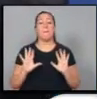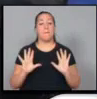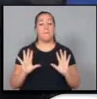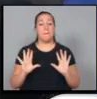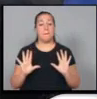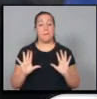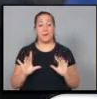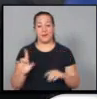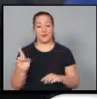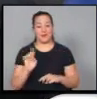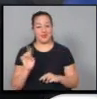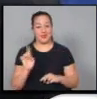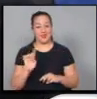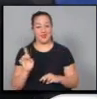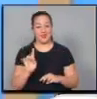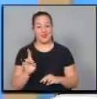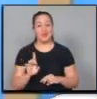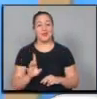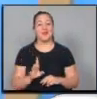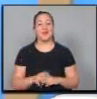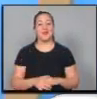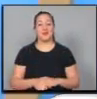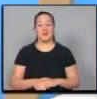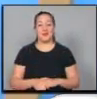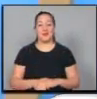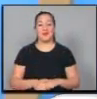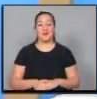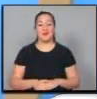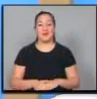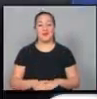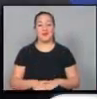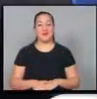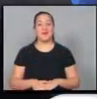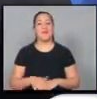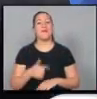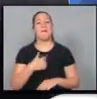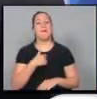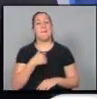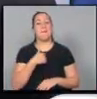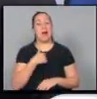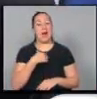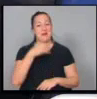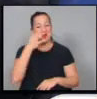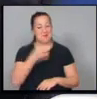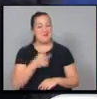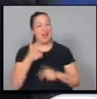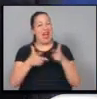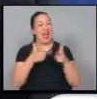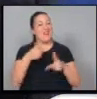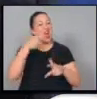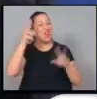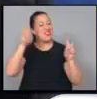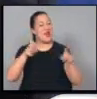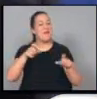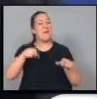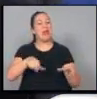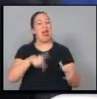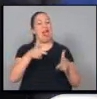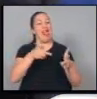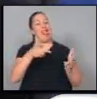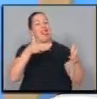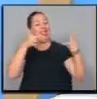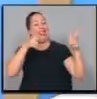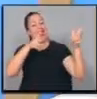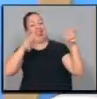lado, a pisar en el barro. No. Sí, iba para otro lado, pero volanteó. Volanteó porque vos le marcaste con el